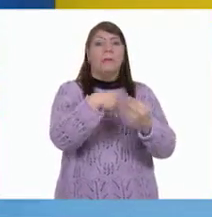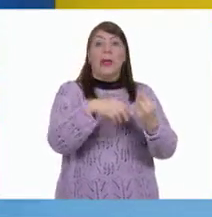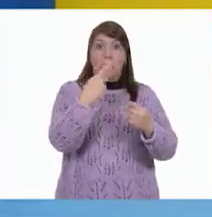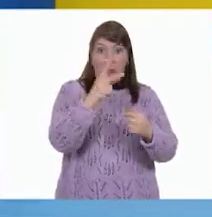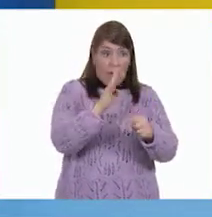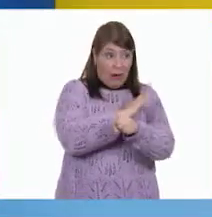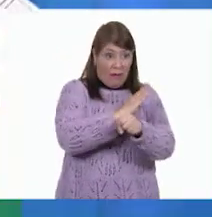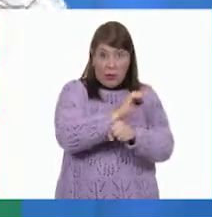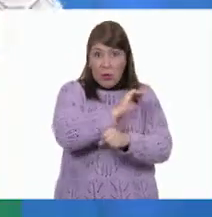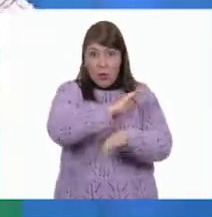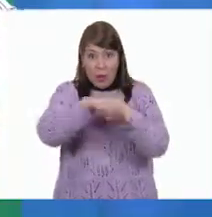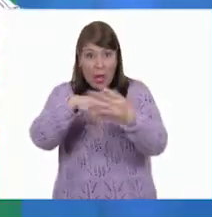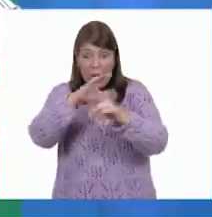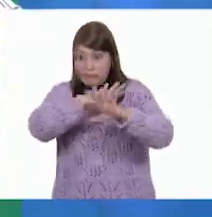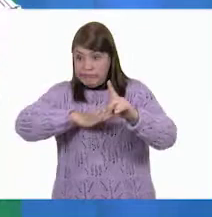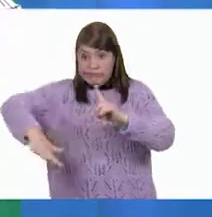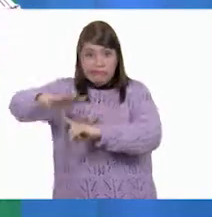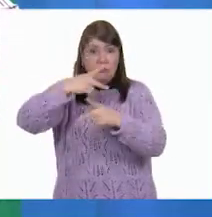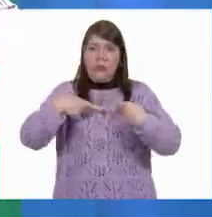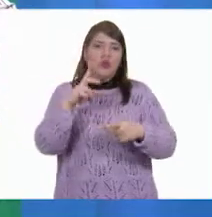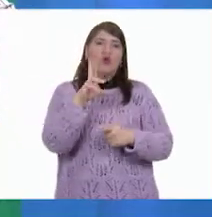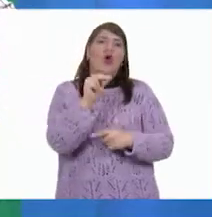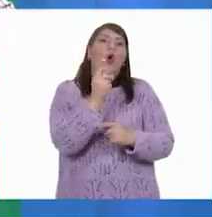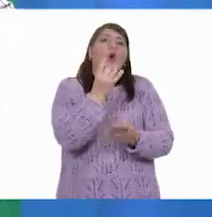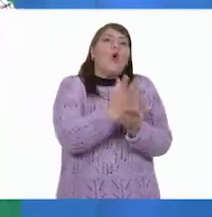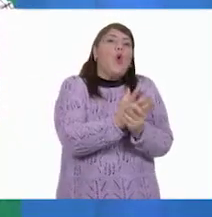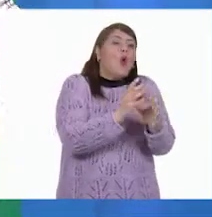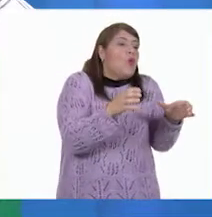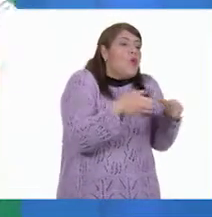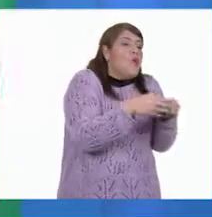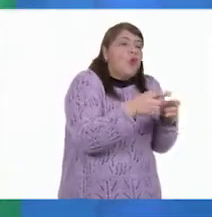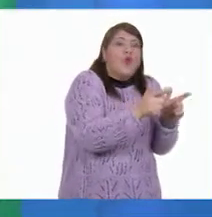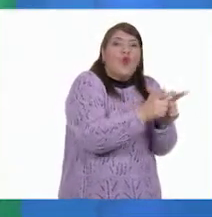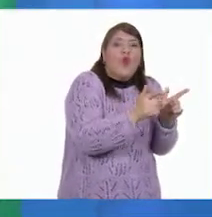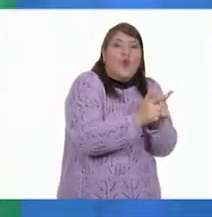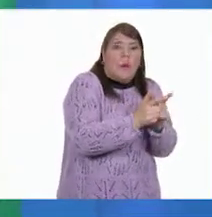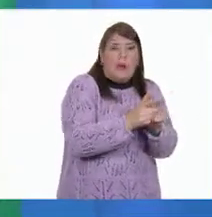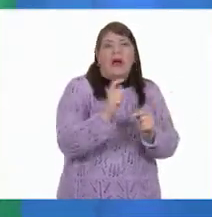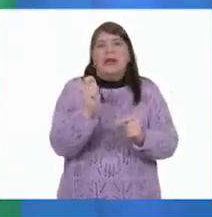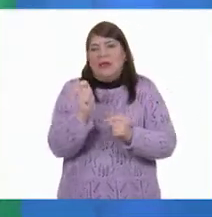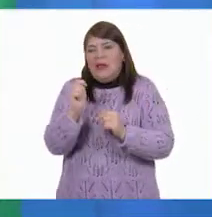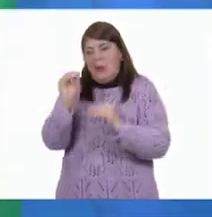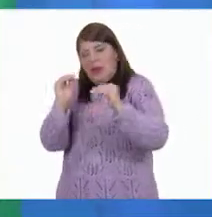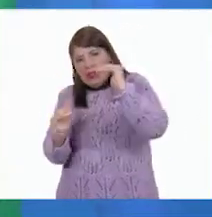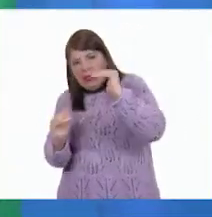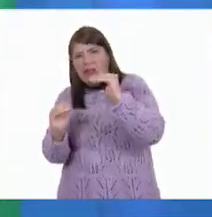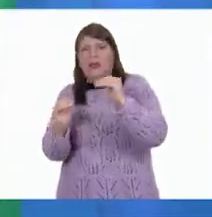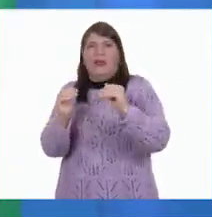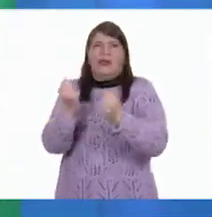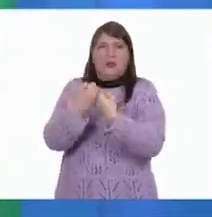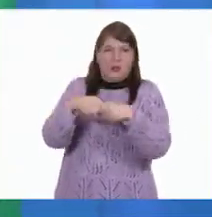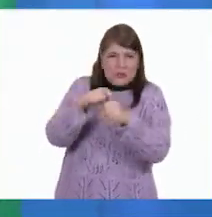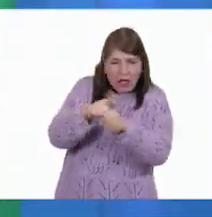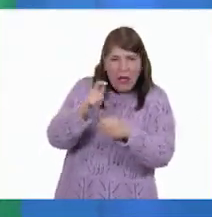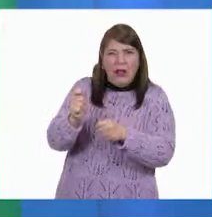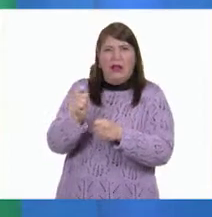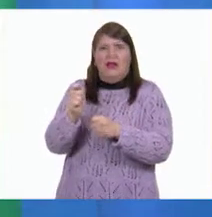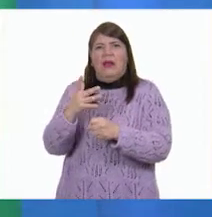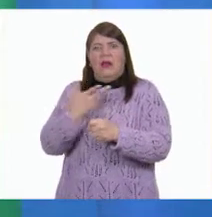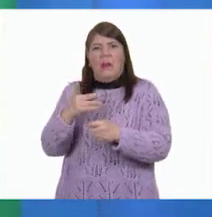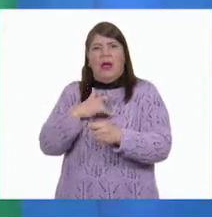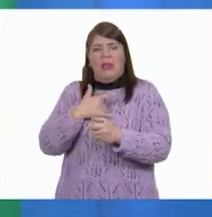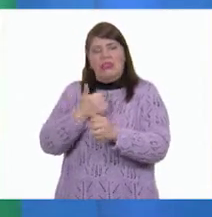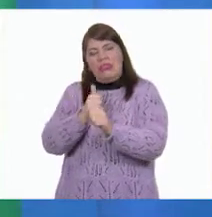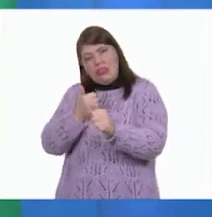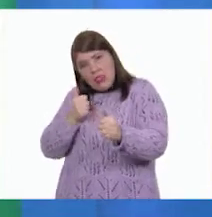unos cuantos. Sí, es cierto, maestra. La desigualdad social, la miseria, el rezago y el abandono de la